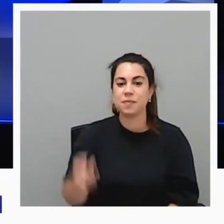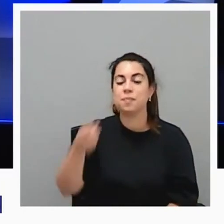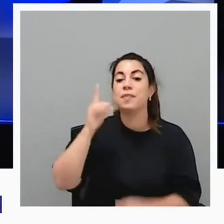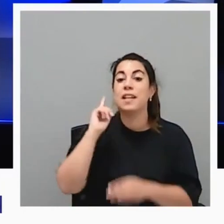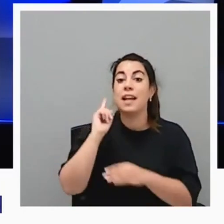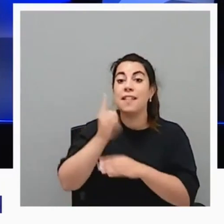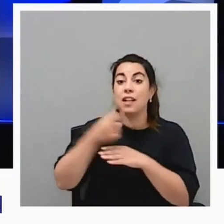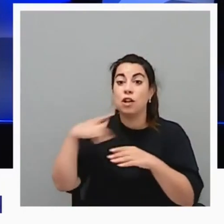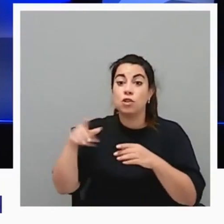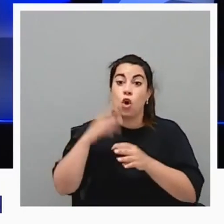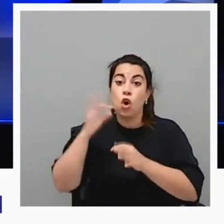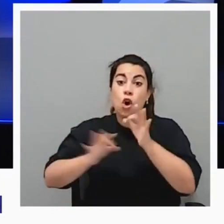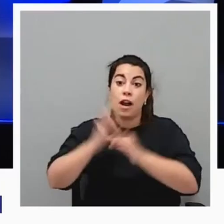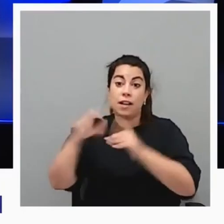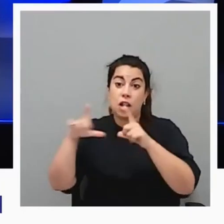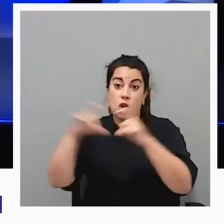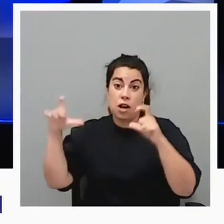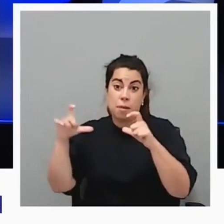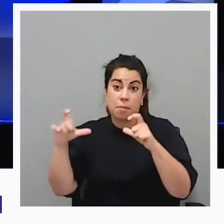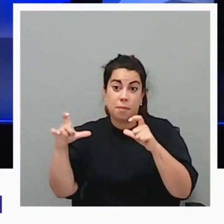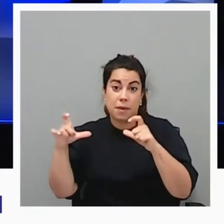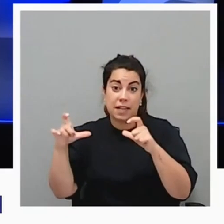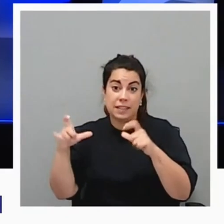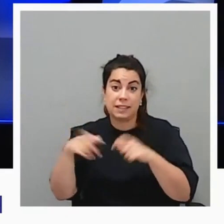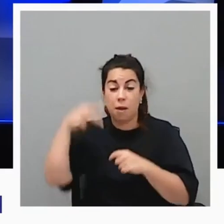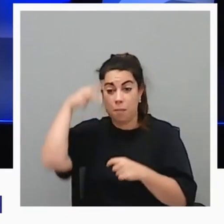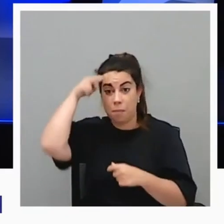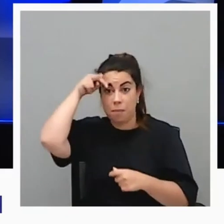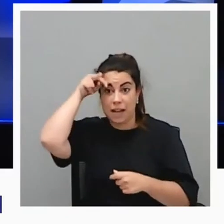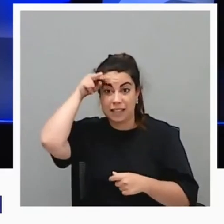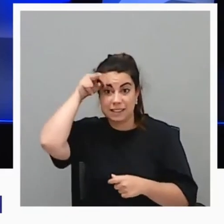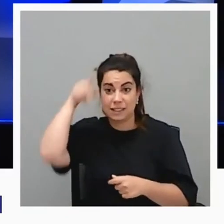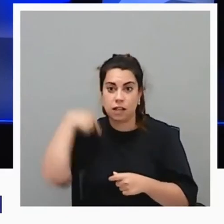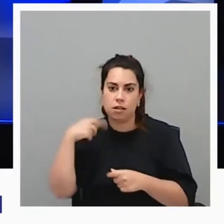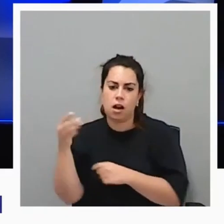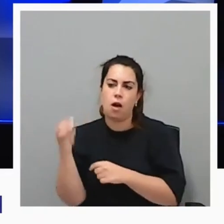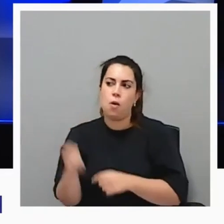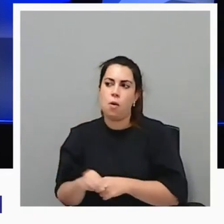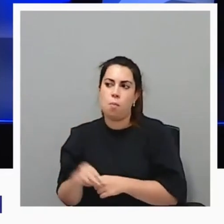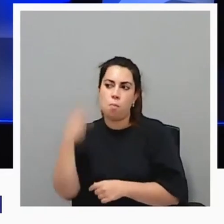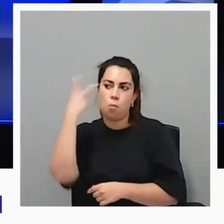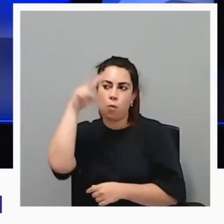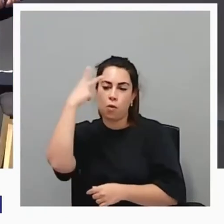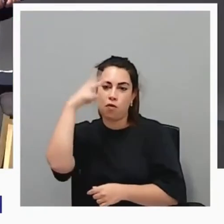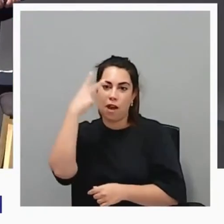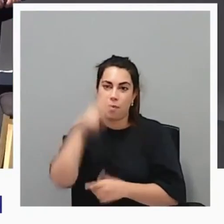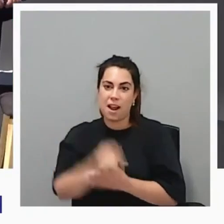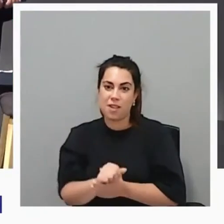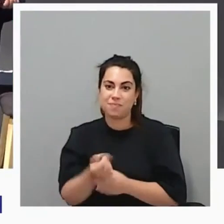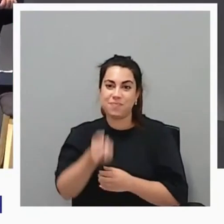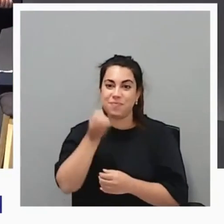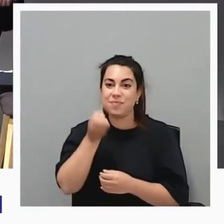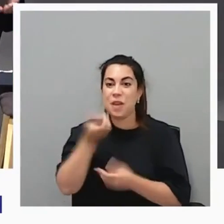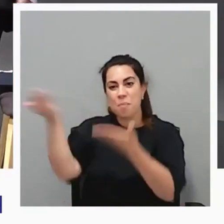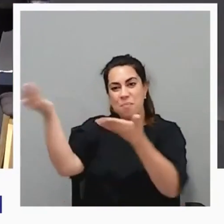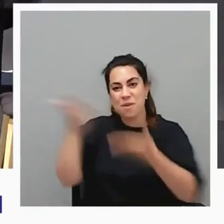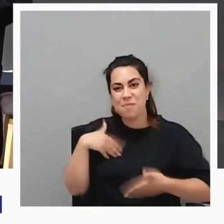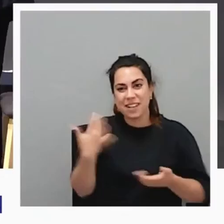Empresas, Economía y Associate Provost de la Pompeu Fabra. Marcos, por favor, buenos días y bienvenido a Sevilla.